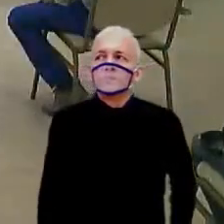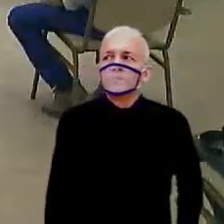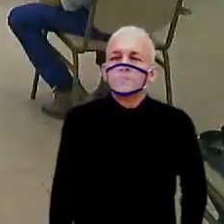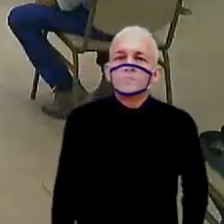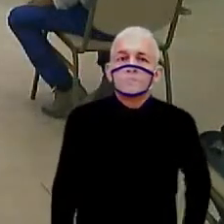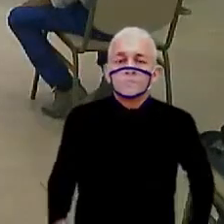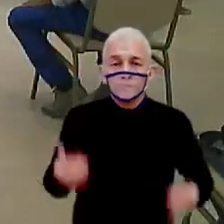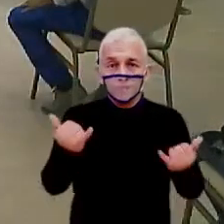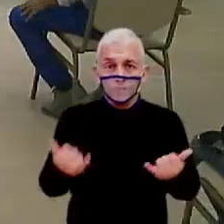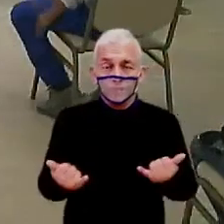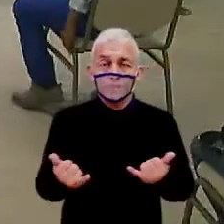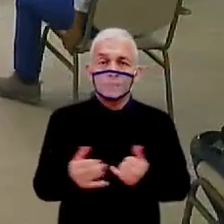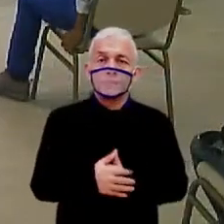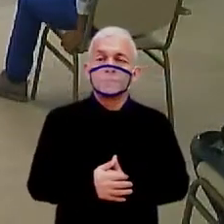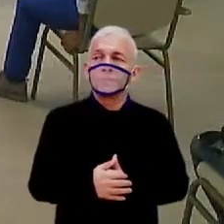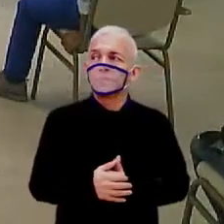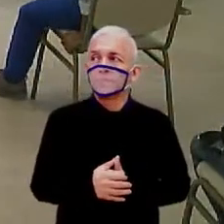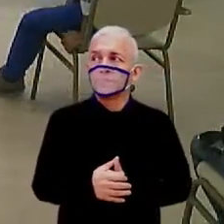Bueno, y